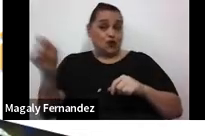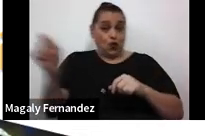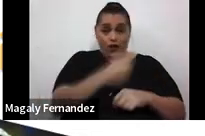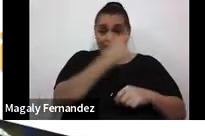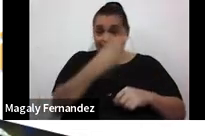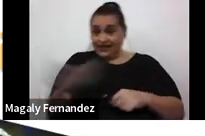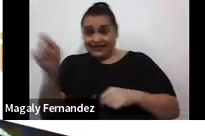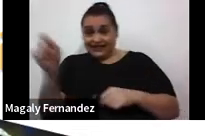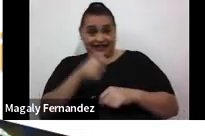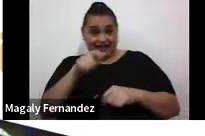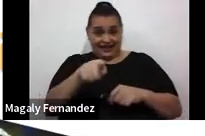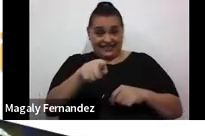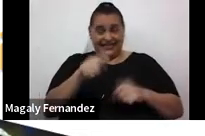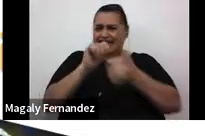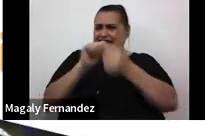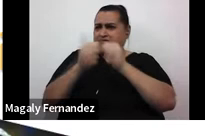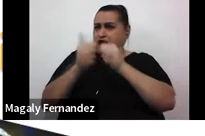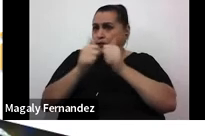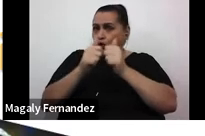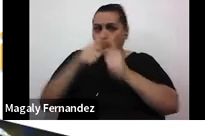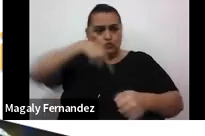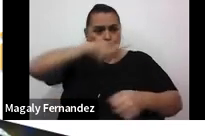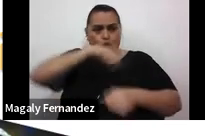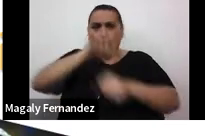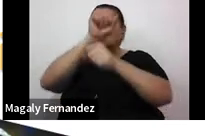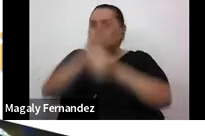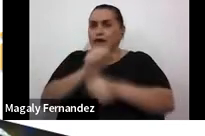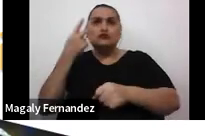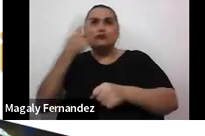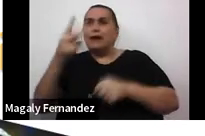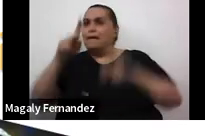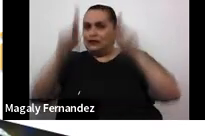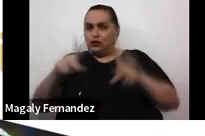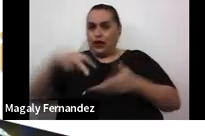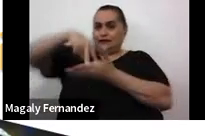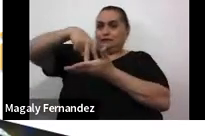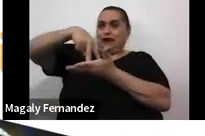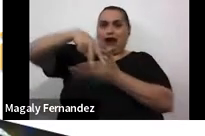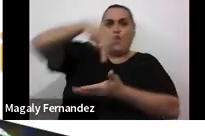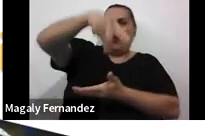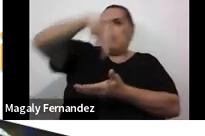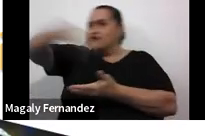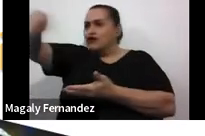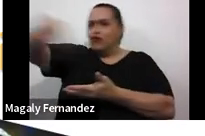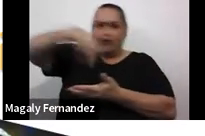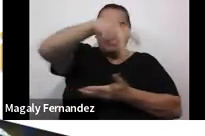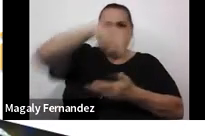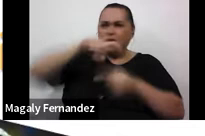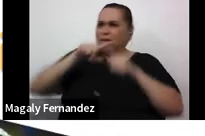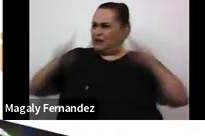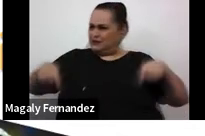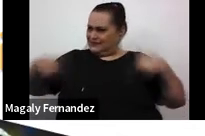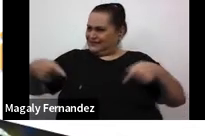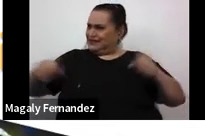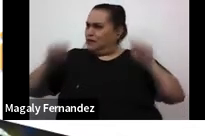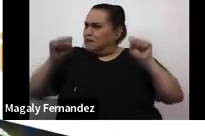que es un deporte en el que estamos acostumbrados a ver a la gente correr para allá y para acá y y uno dice cómo consiga eso significa que